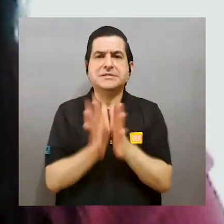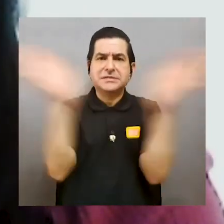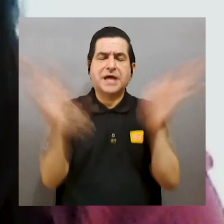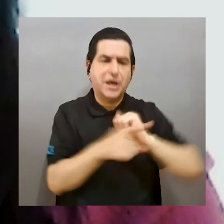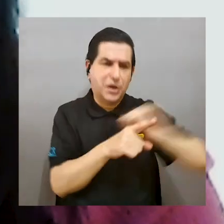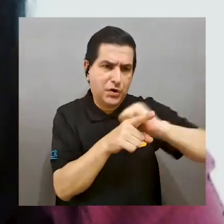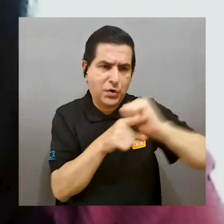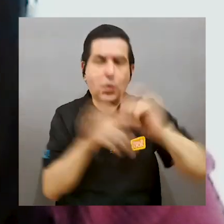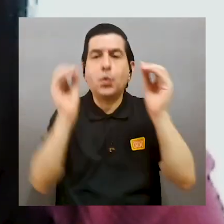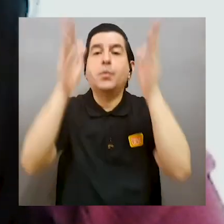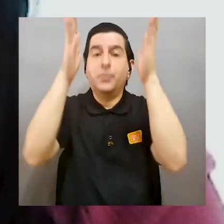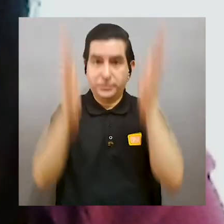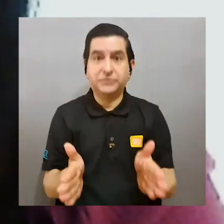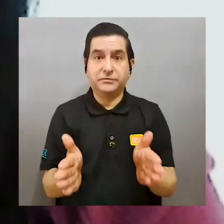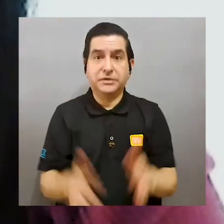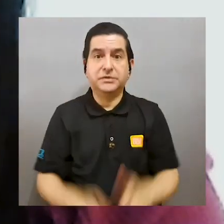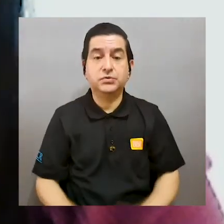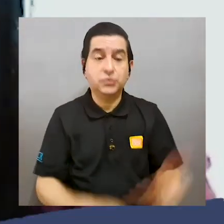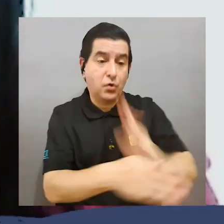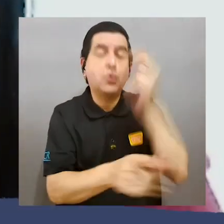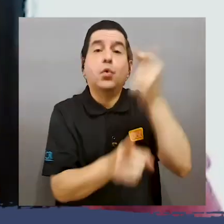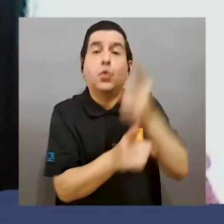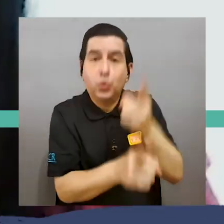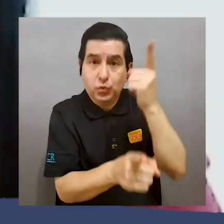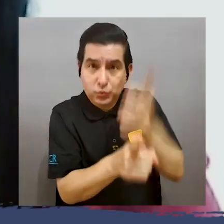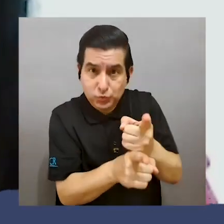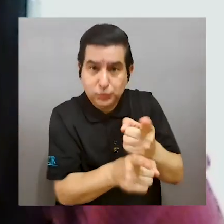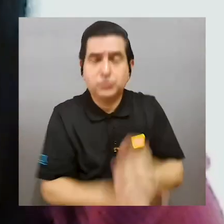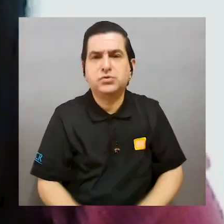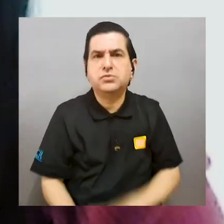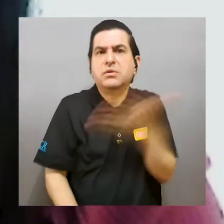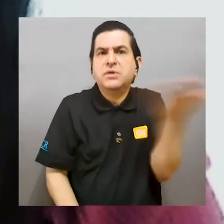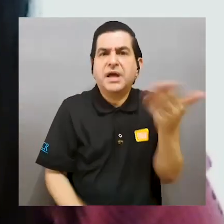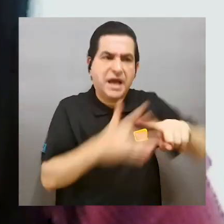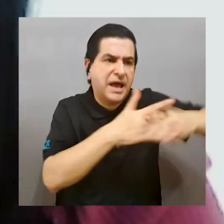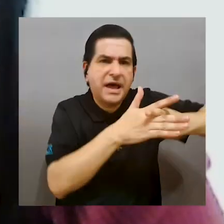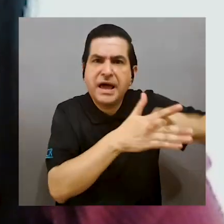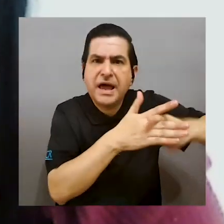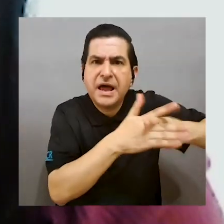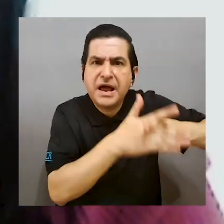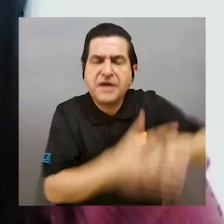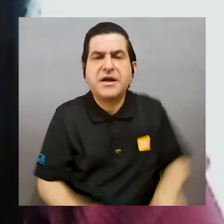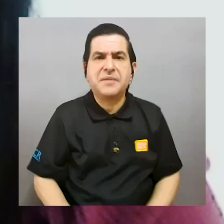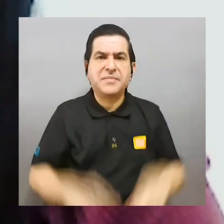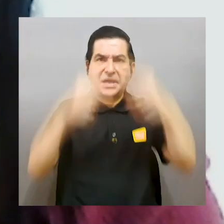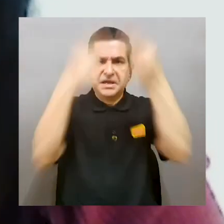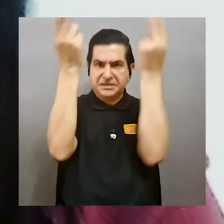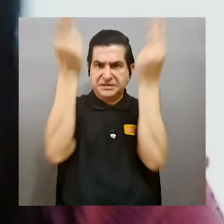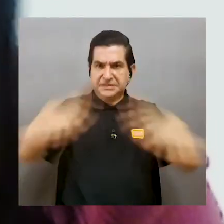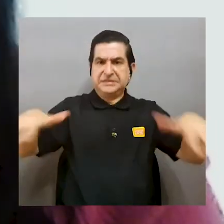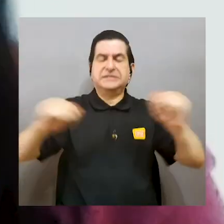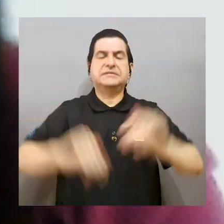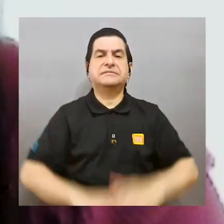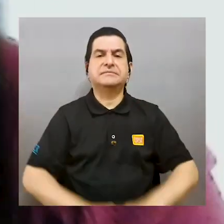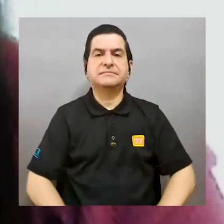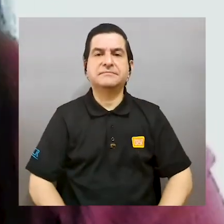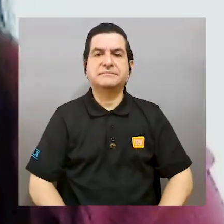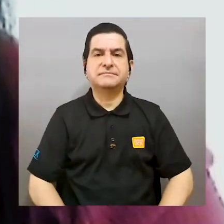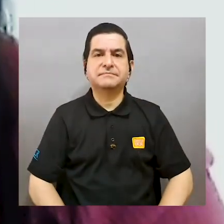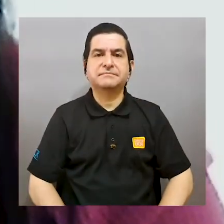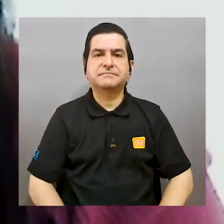Pública capacite a los docentes en el uso adecuado de las herramientas virtuales, ¿verdad?